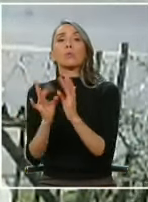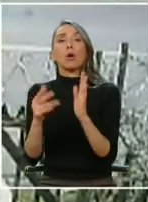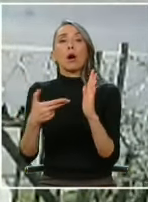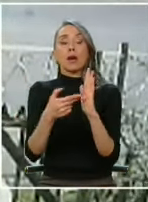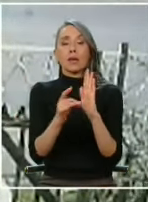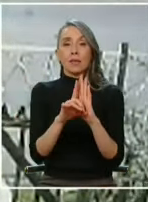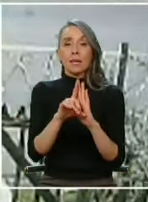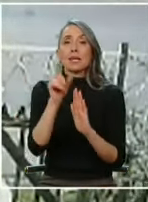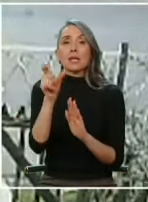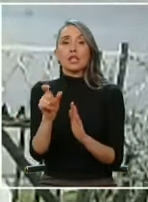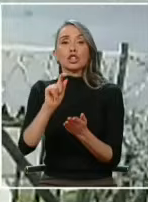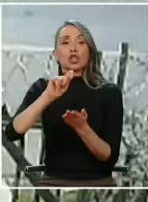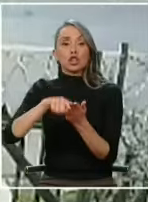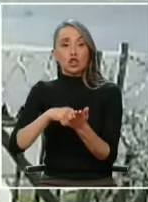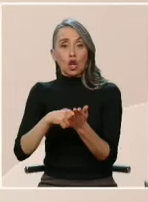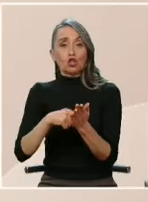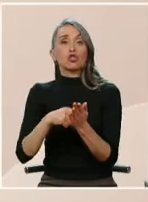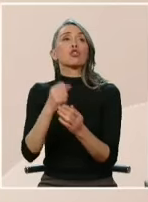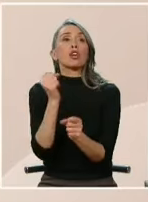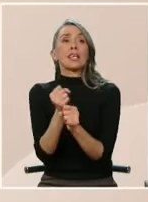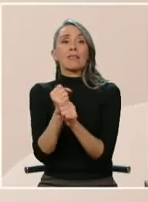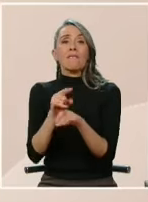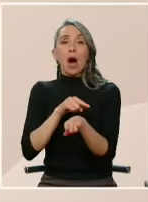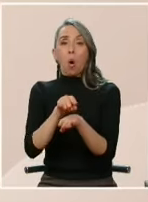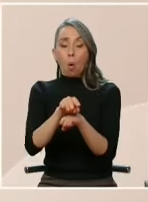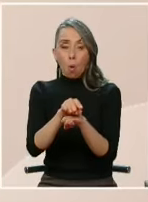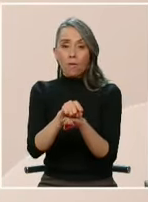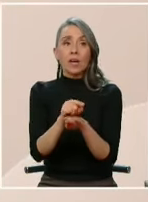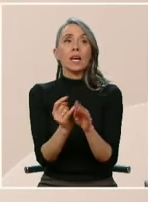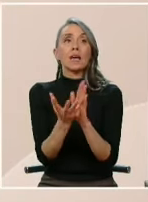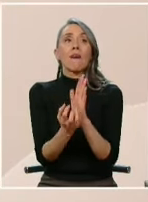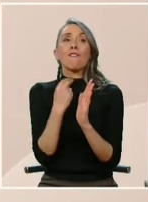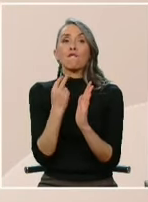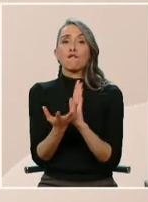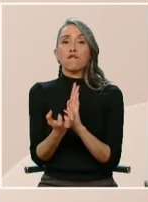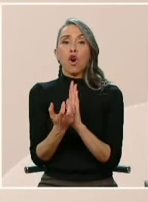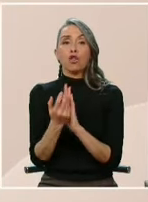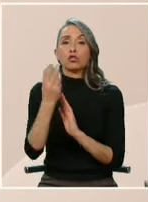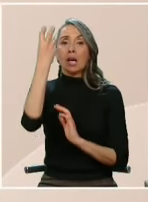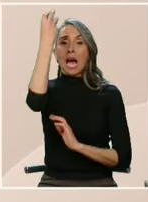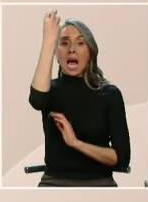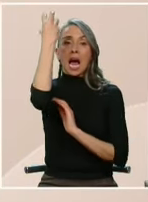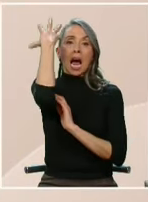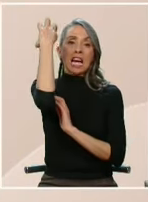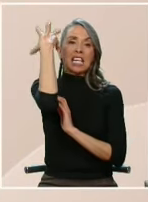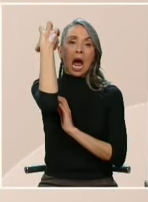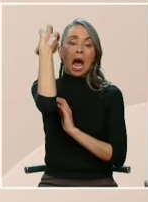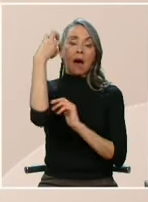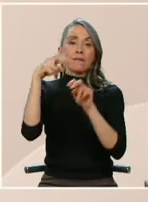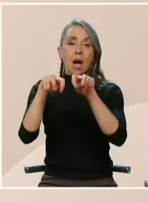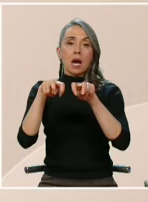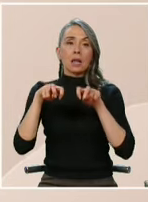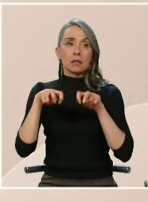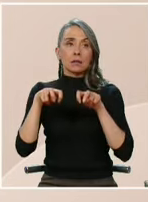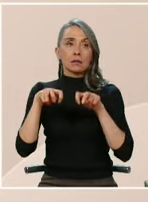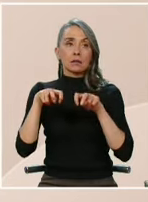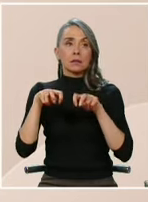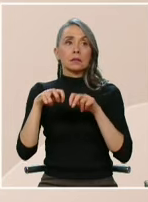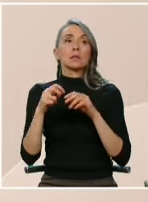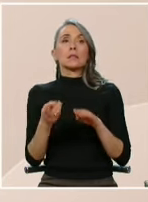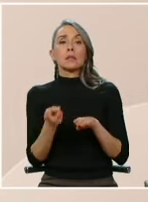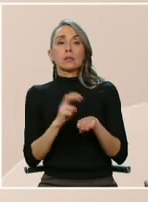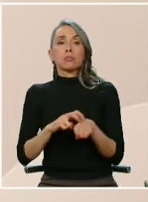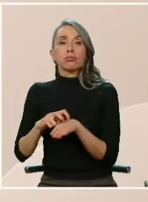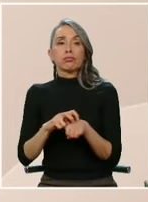de hoy los socios conductores van a poder registrar tanto en audio como en video lo que sucede dentro del vehículo durante un